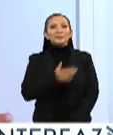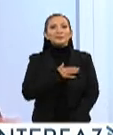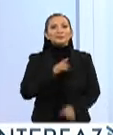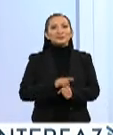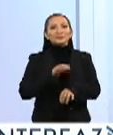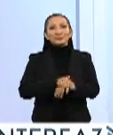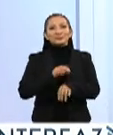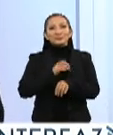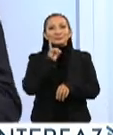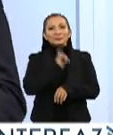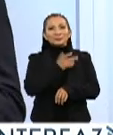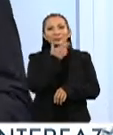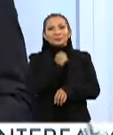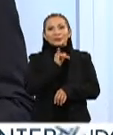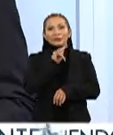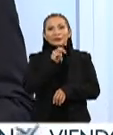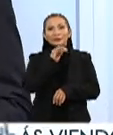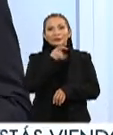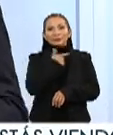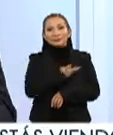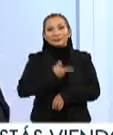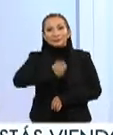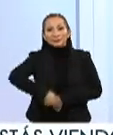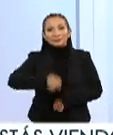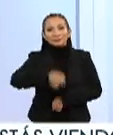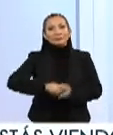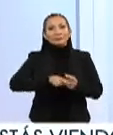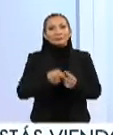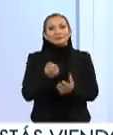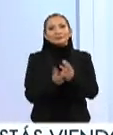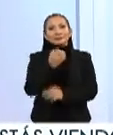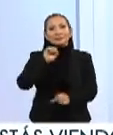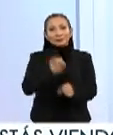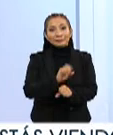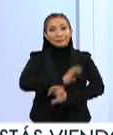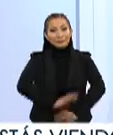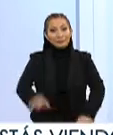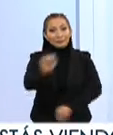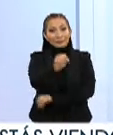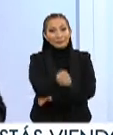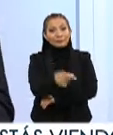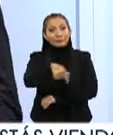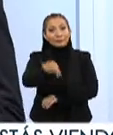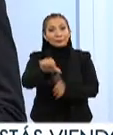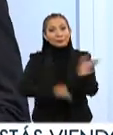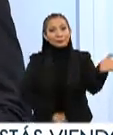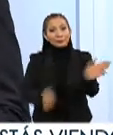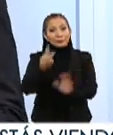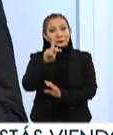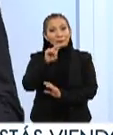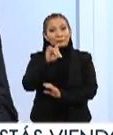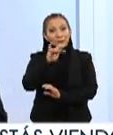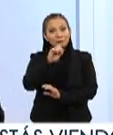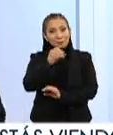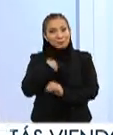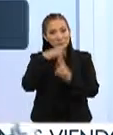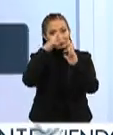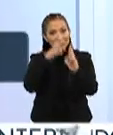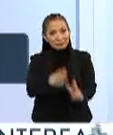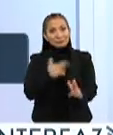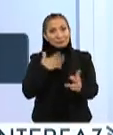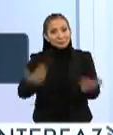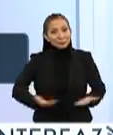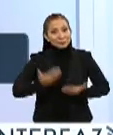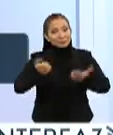Muy buenos días, amigos y amigas de Interfaz. Es un placer saludarlos, iniciar una nueva semana ya de septiembre, mes patrio, así que pues con un